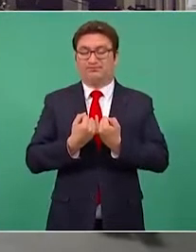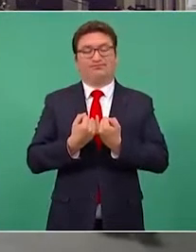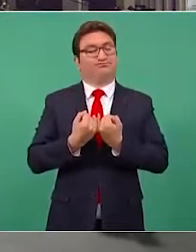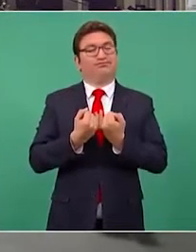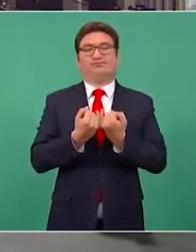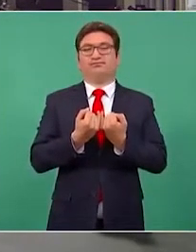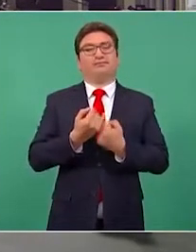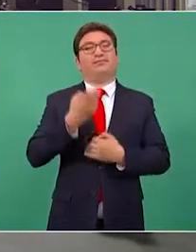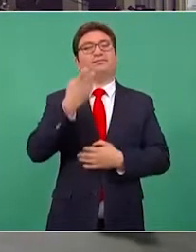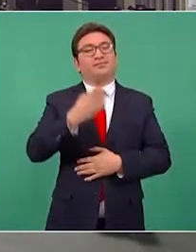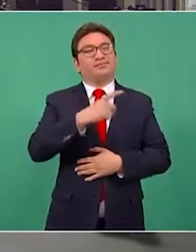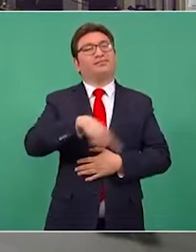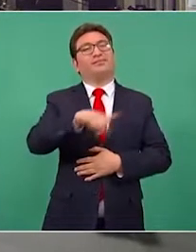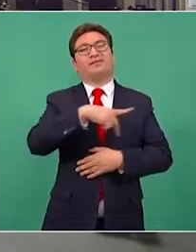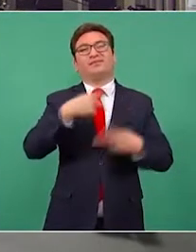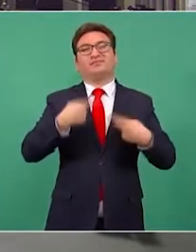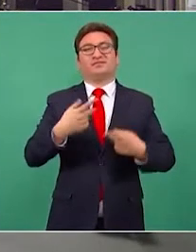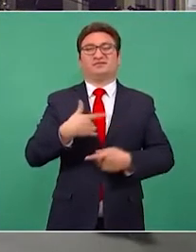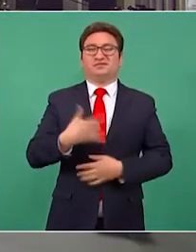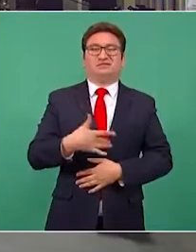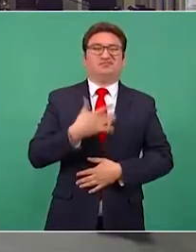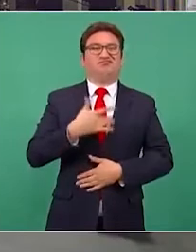Y les molesta mucho,